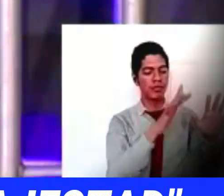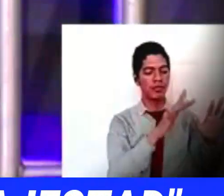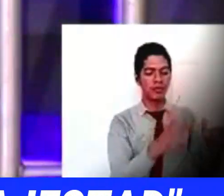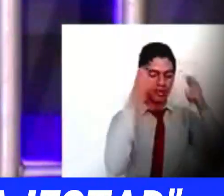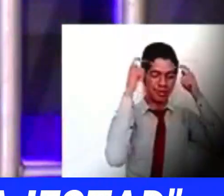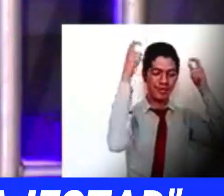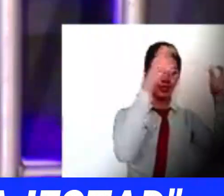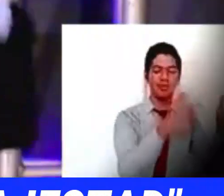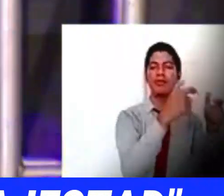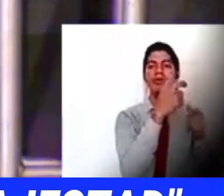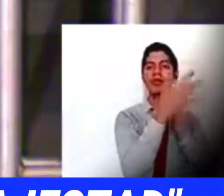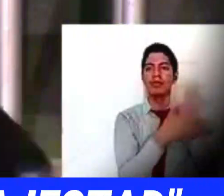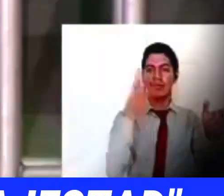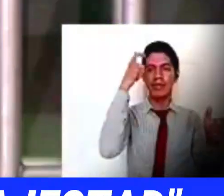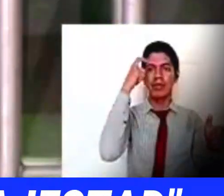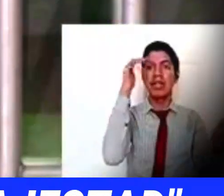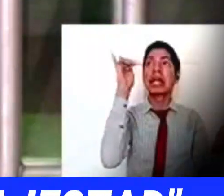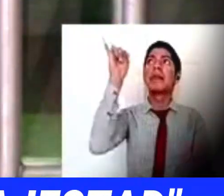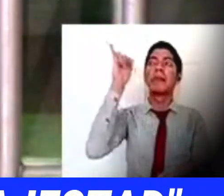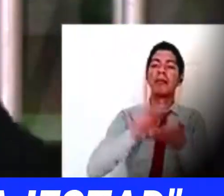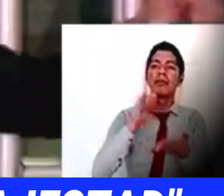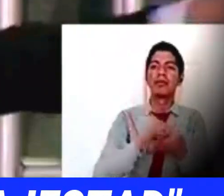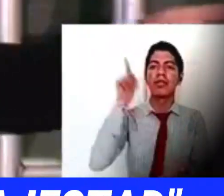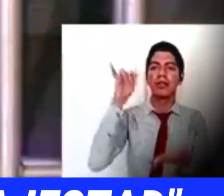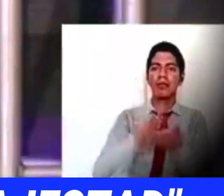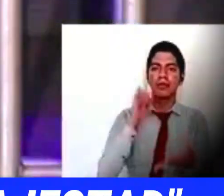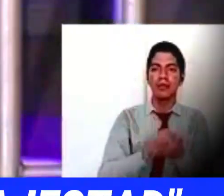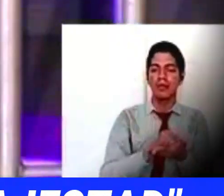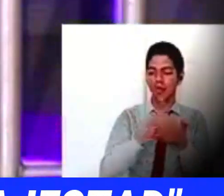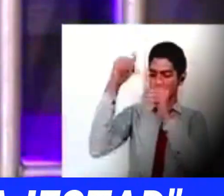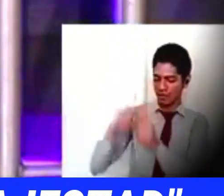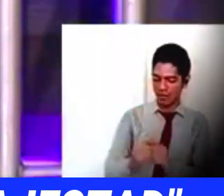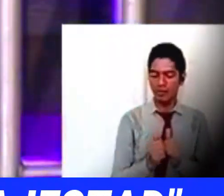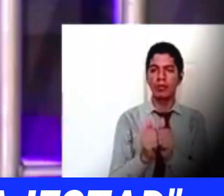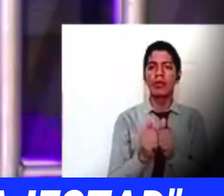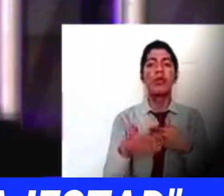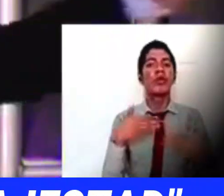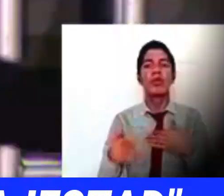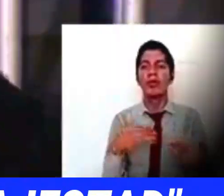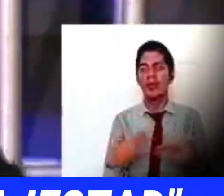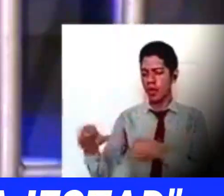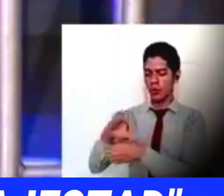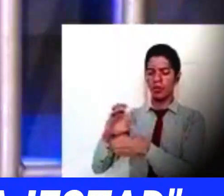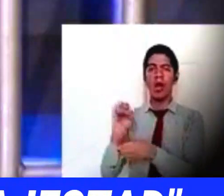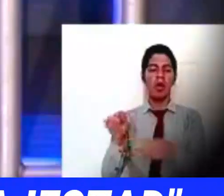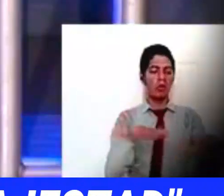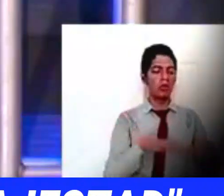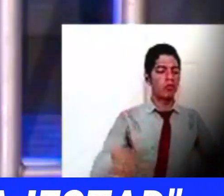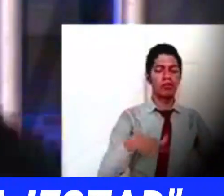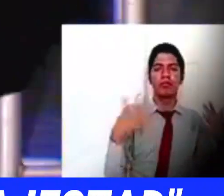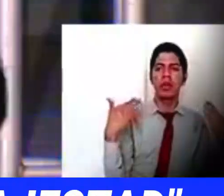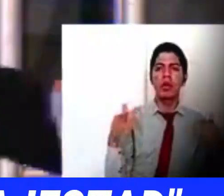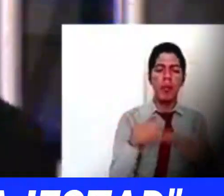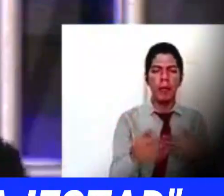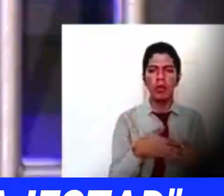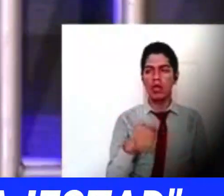está con nosotros en esta tarde. Oh, no importa si vives en el campo o en la urbe, no importa si tienes academia o no la tienes, no importa